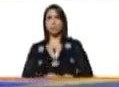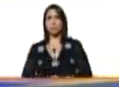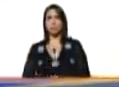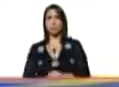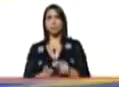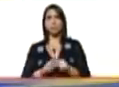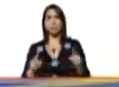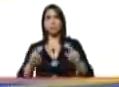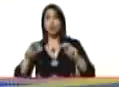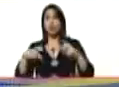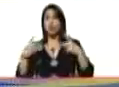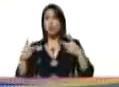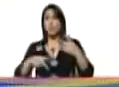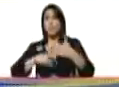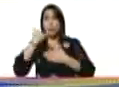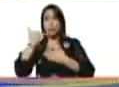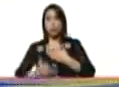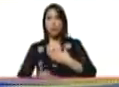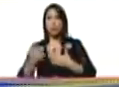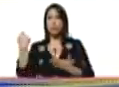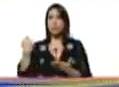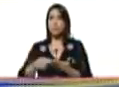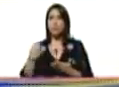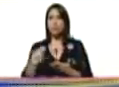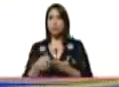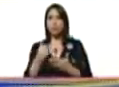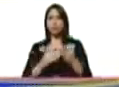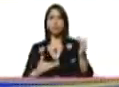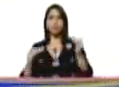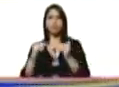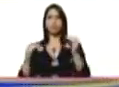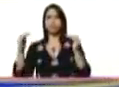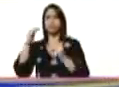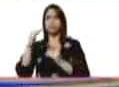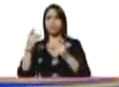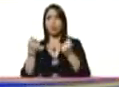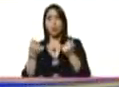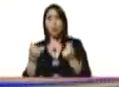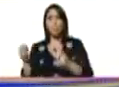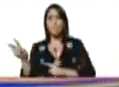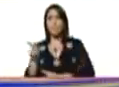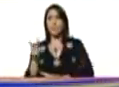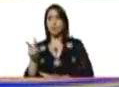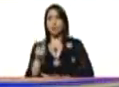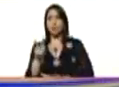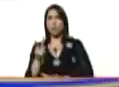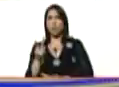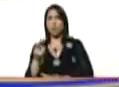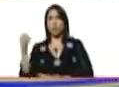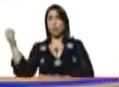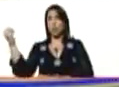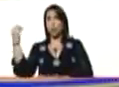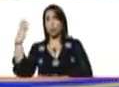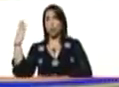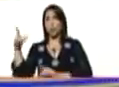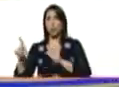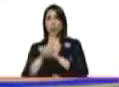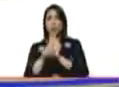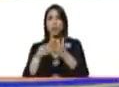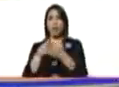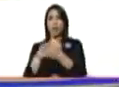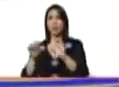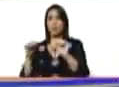para los nuevos proyectos de inversión y crecimiento económico en Venezuela a la luz de la ley antibloqueo.